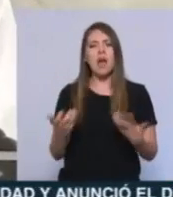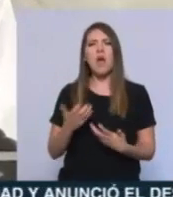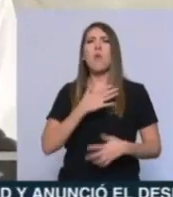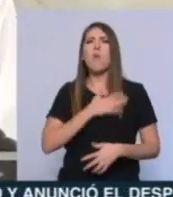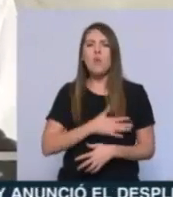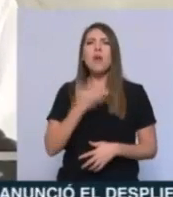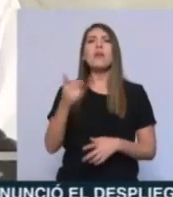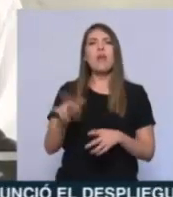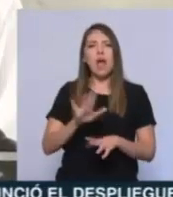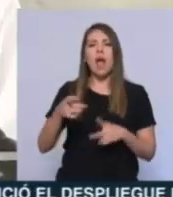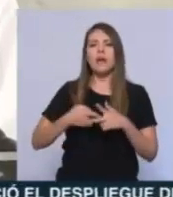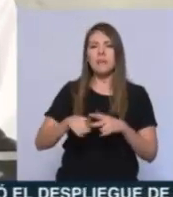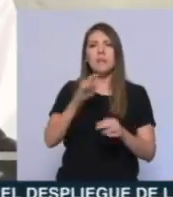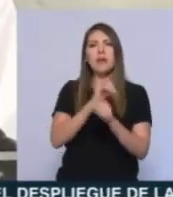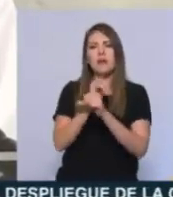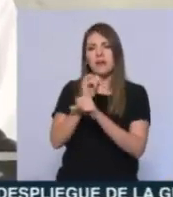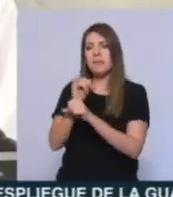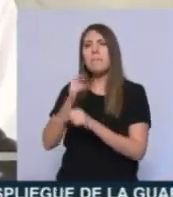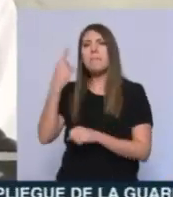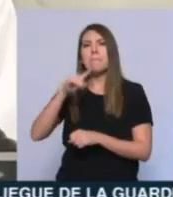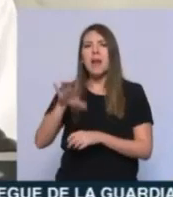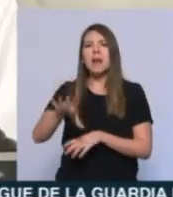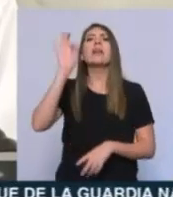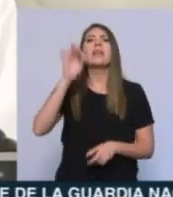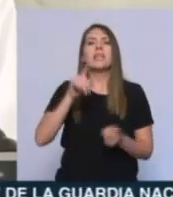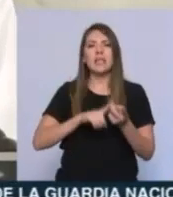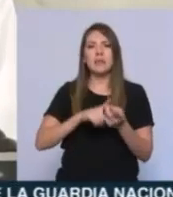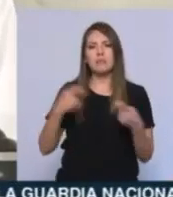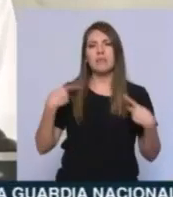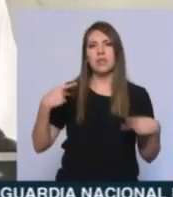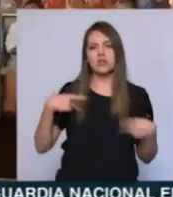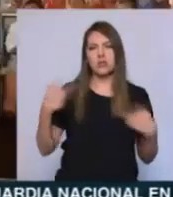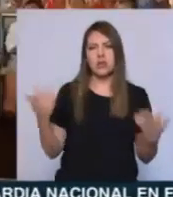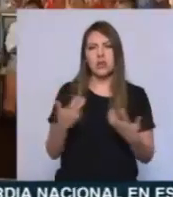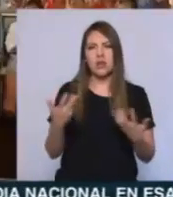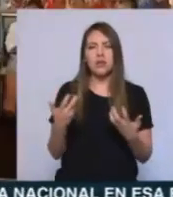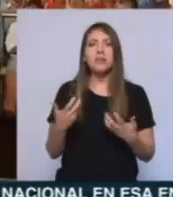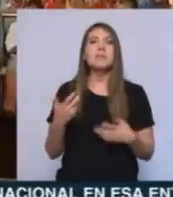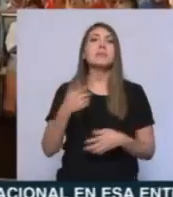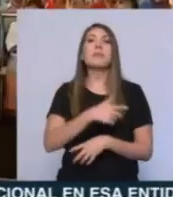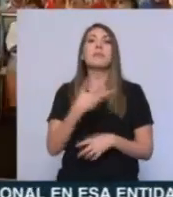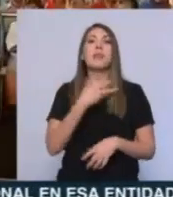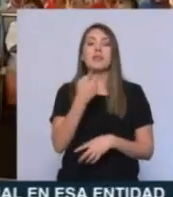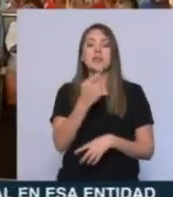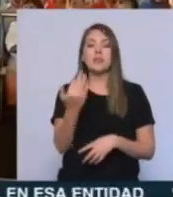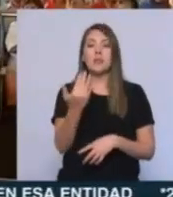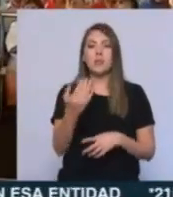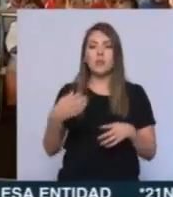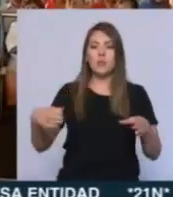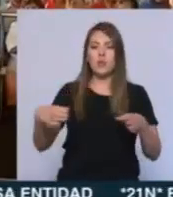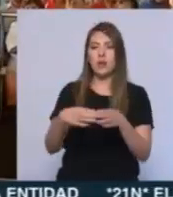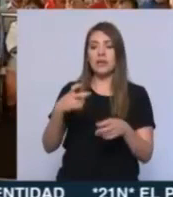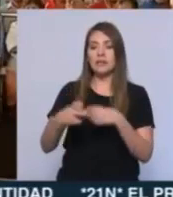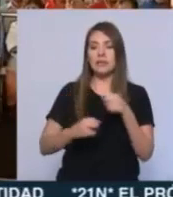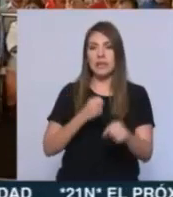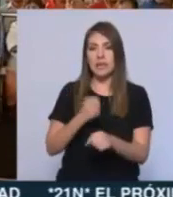para dar con los responsables. En este esquema de seguridad de Guardia Nacional se establecerán 150 coordinaciones este año en una primera